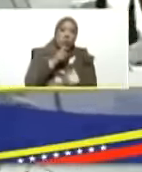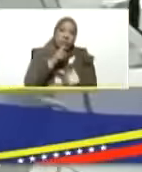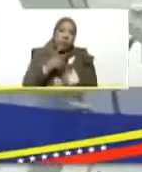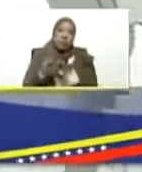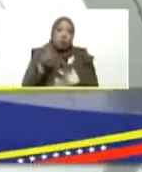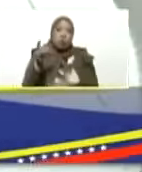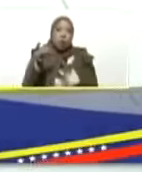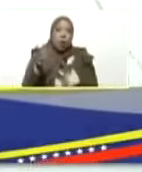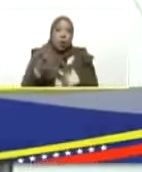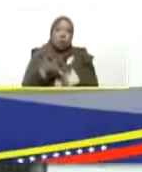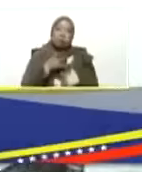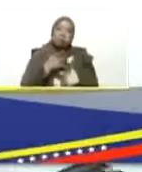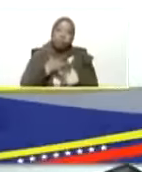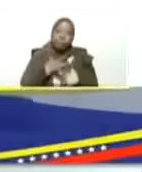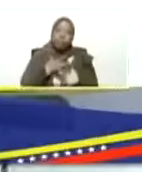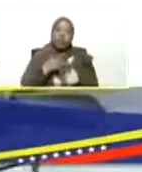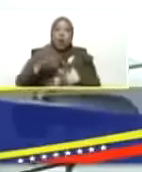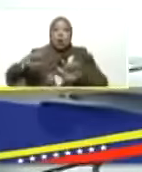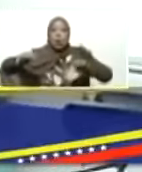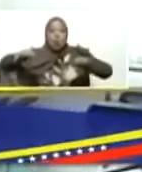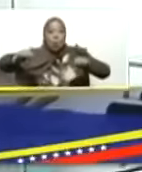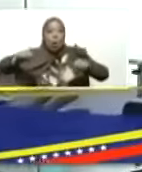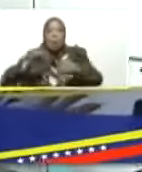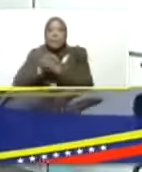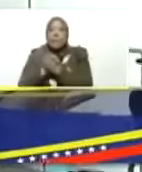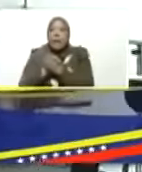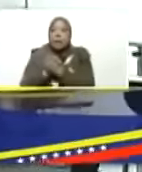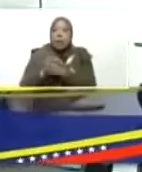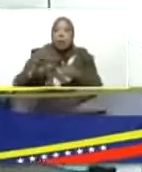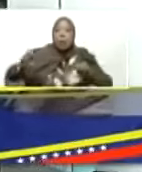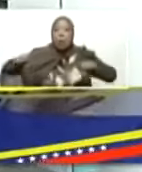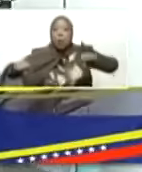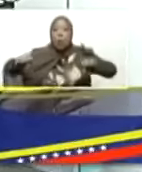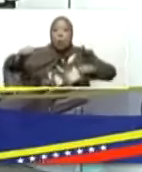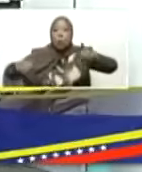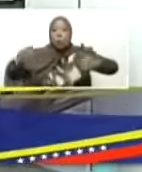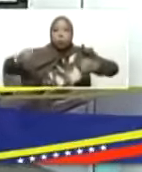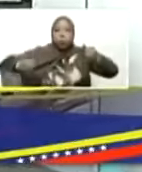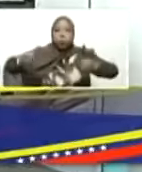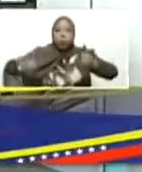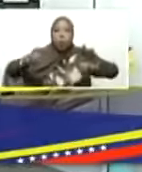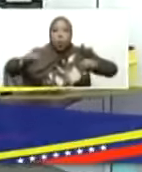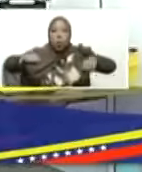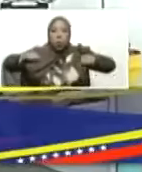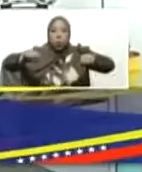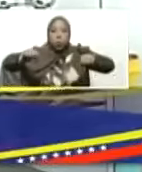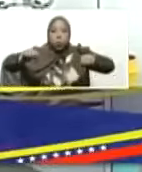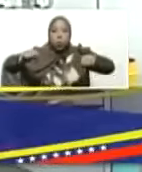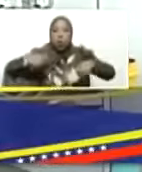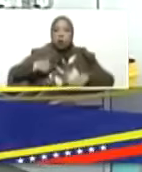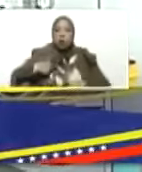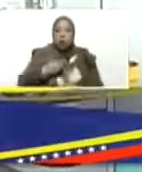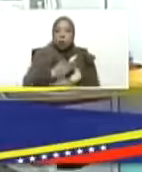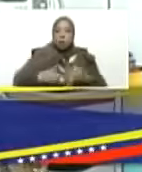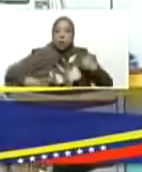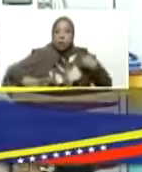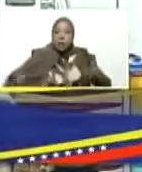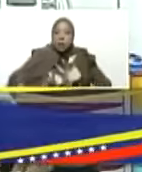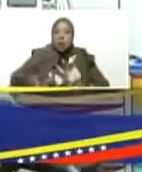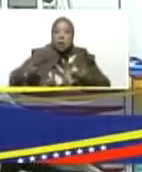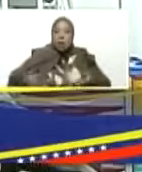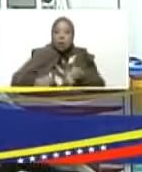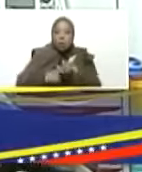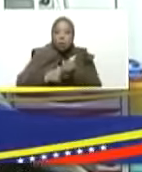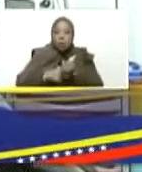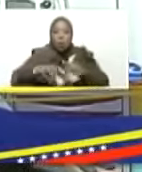tanto motorizado. Mis amigos motorizados, yo que soy el presidente de los motopiruetas, le tengo